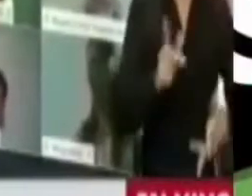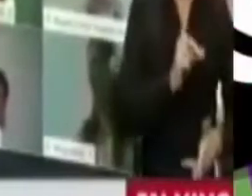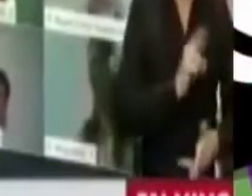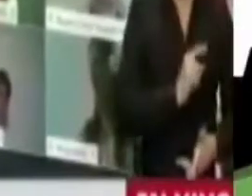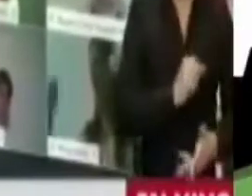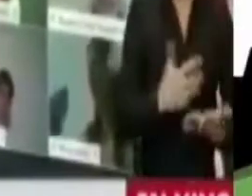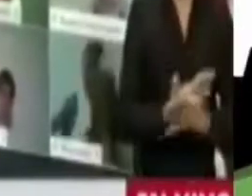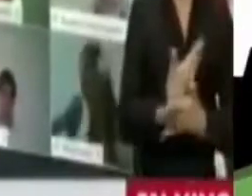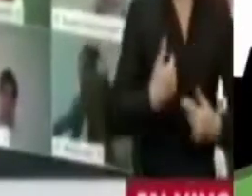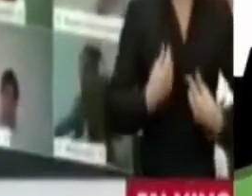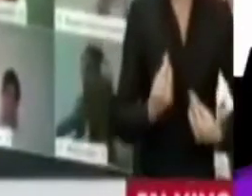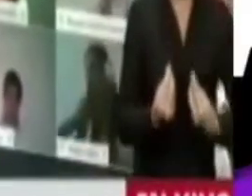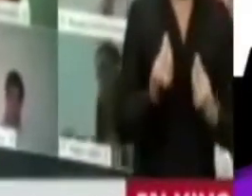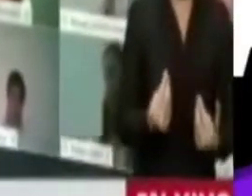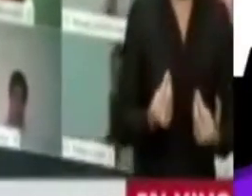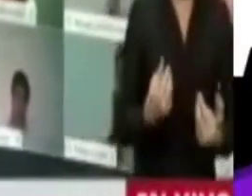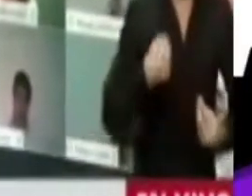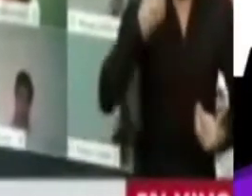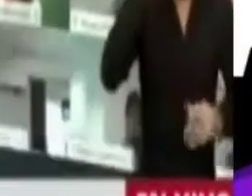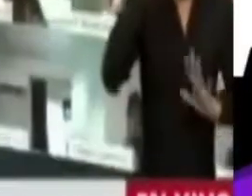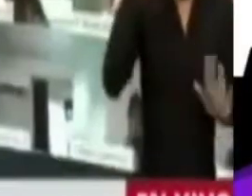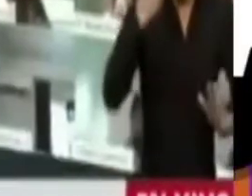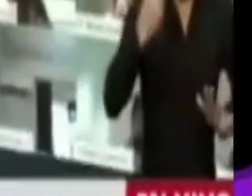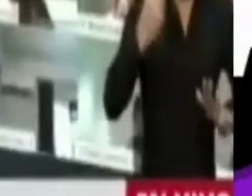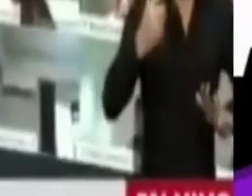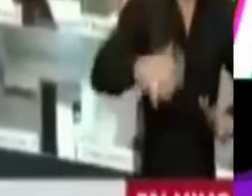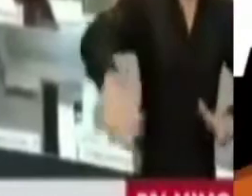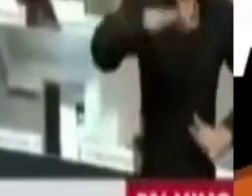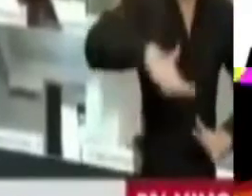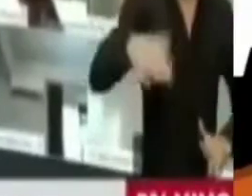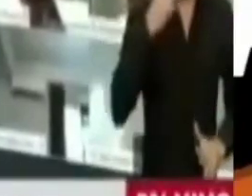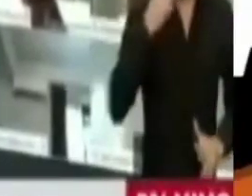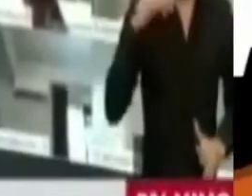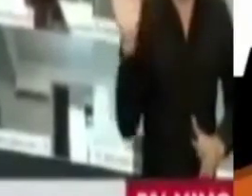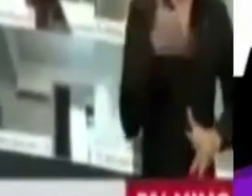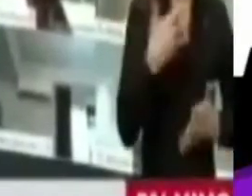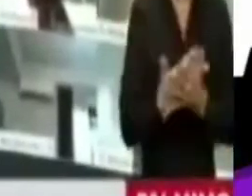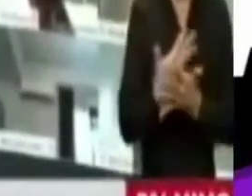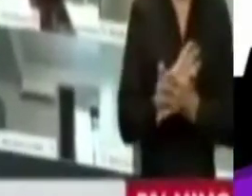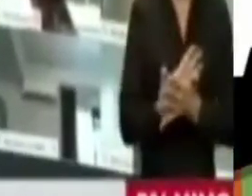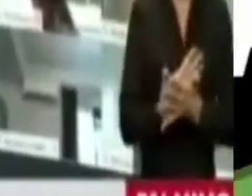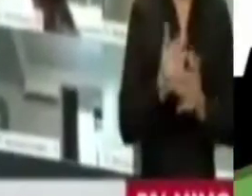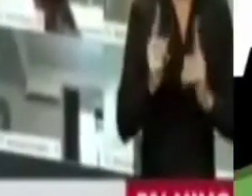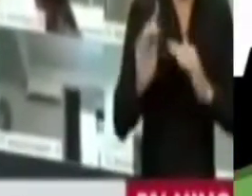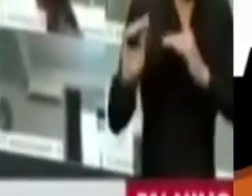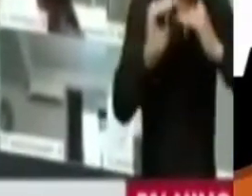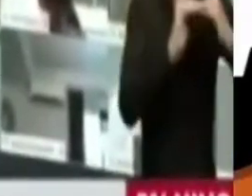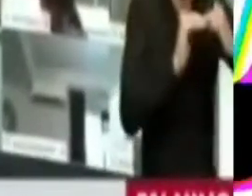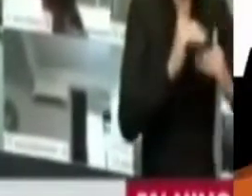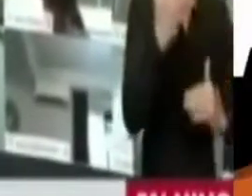Internacional y desembarcó en la Argentina, y ahí